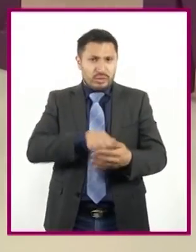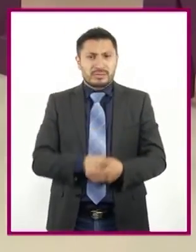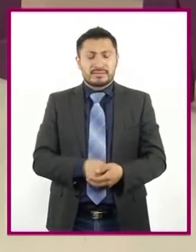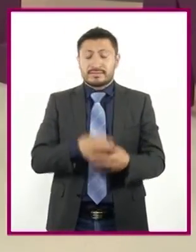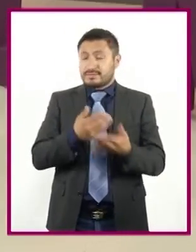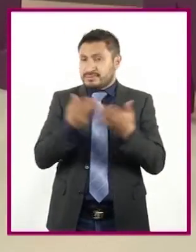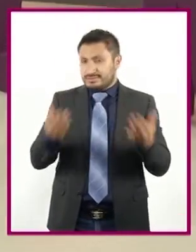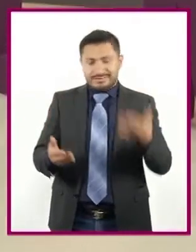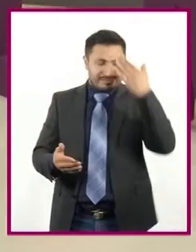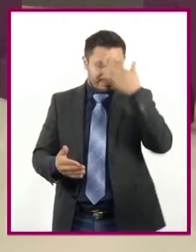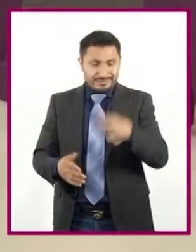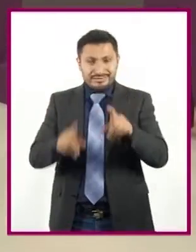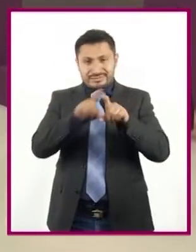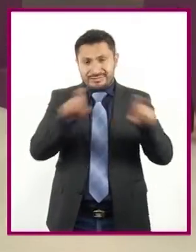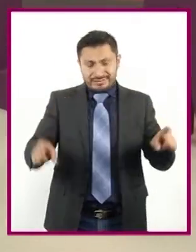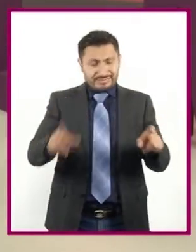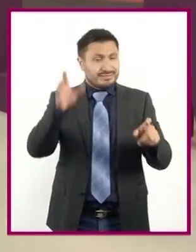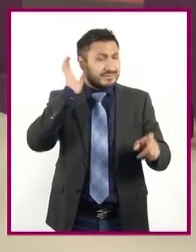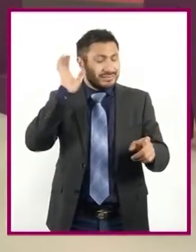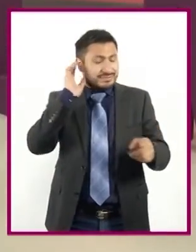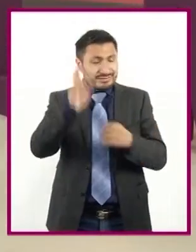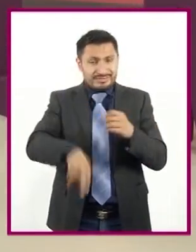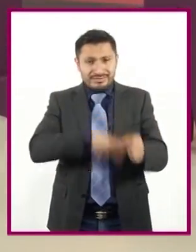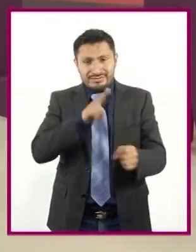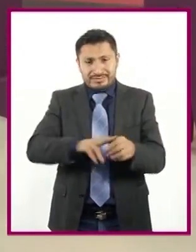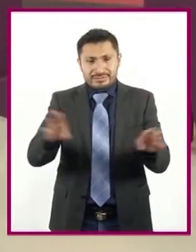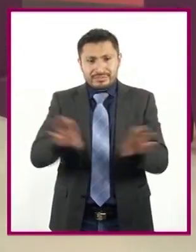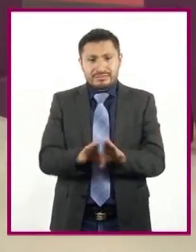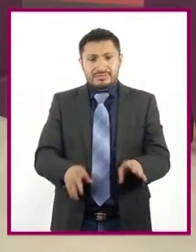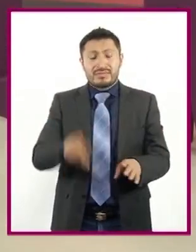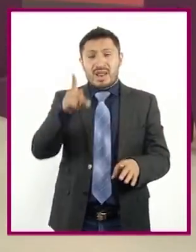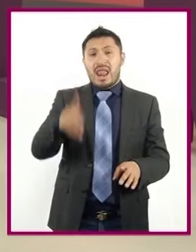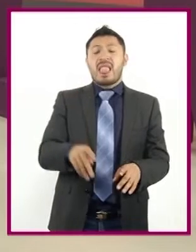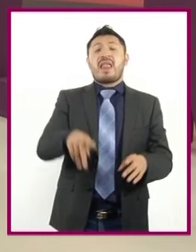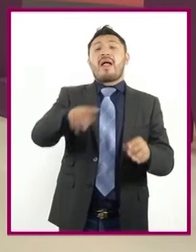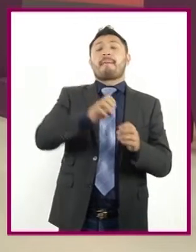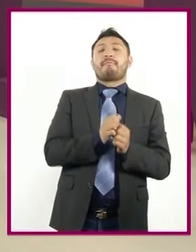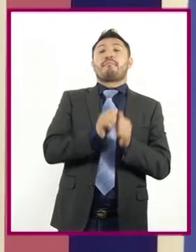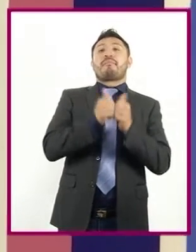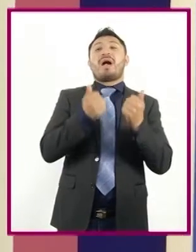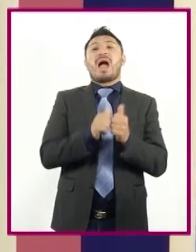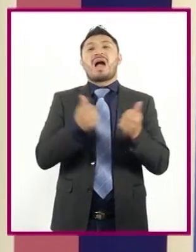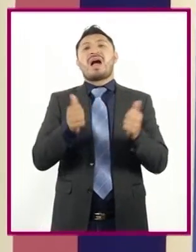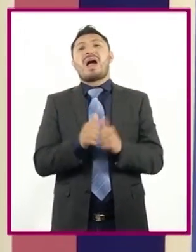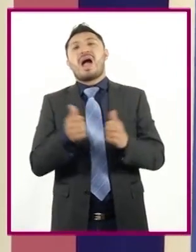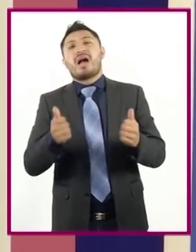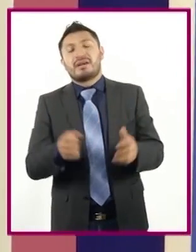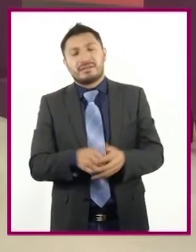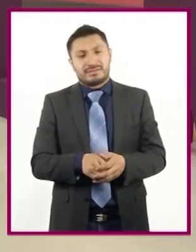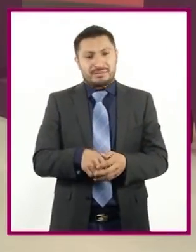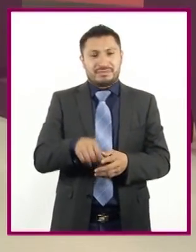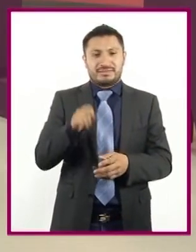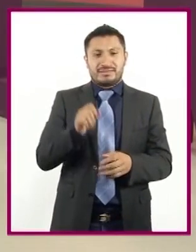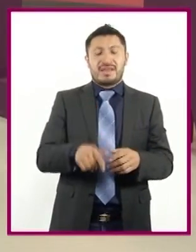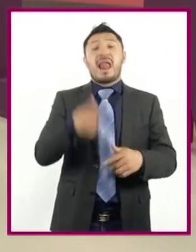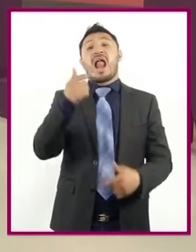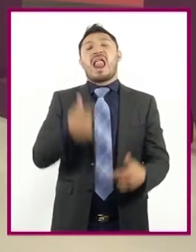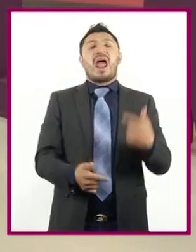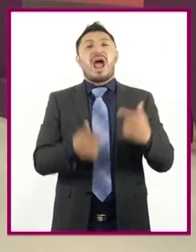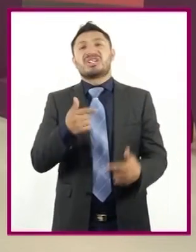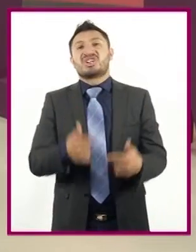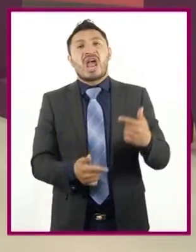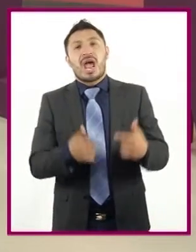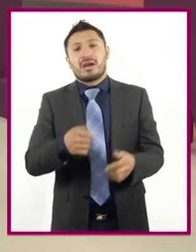Ahora sabemos que las frases que escuchamos comúnmente como ¡el pan! la